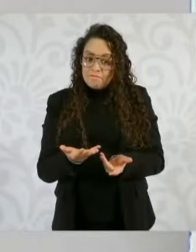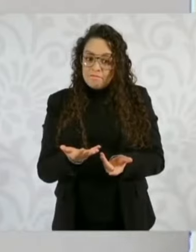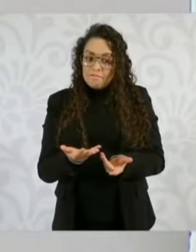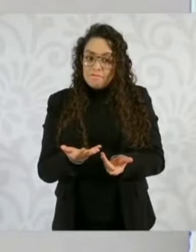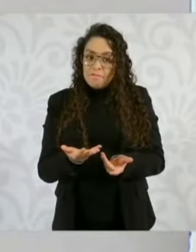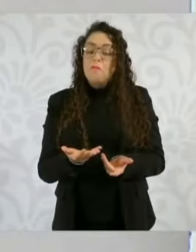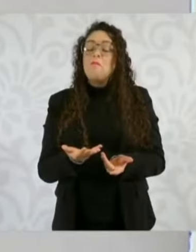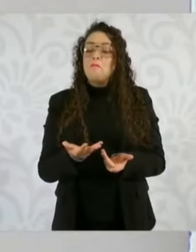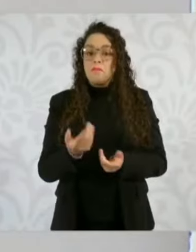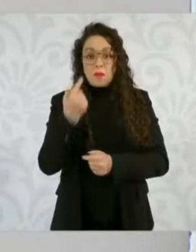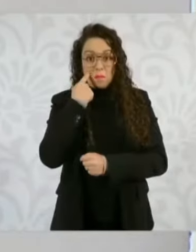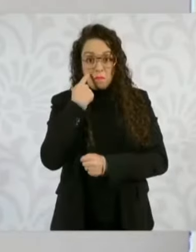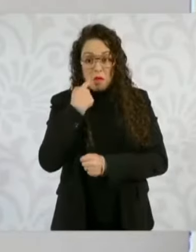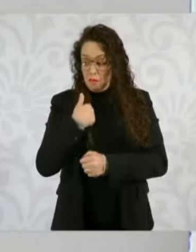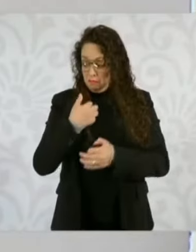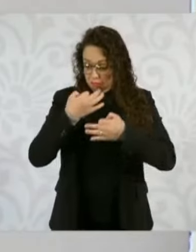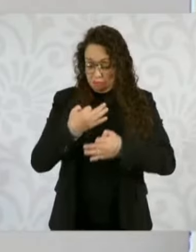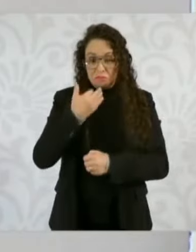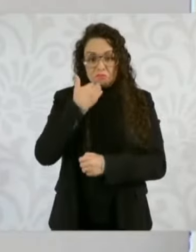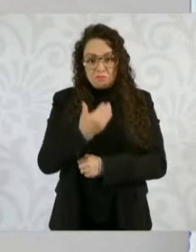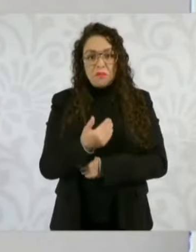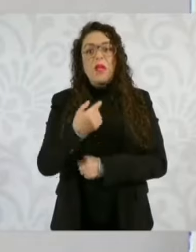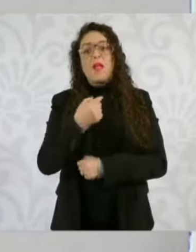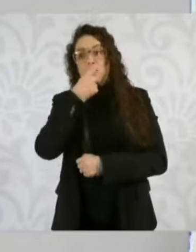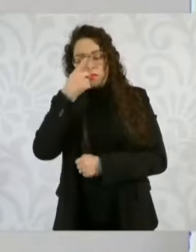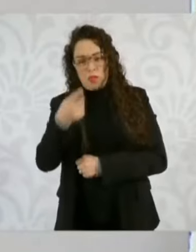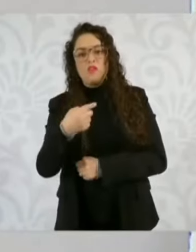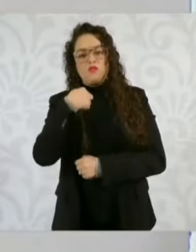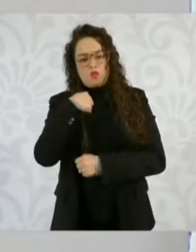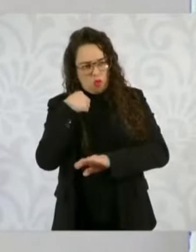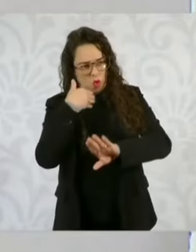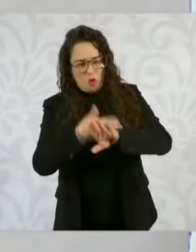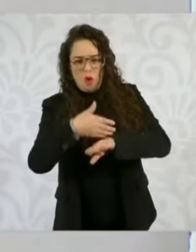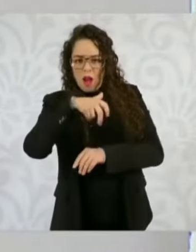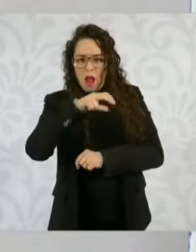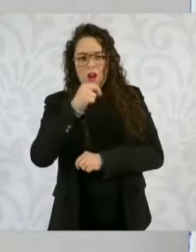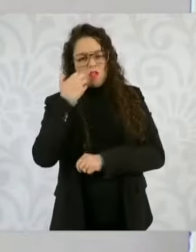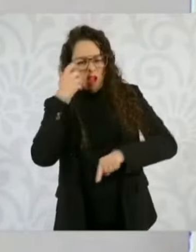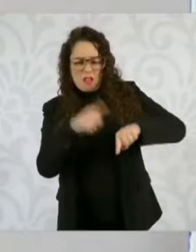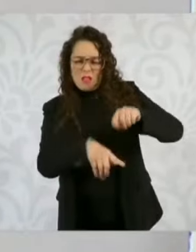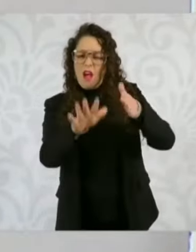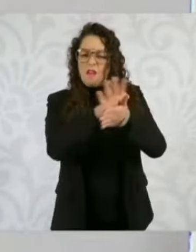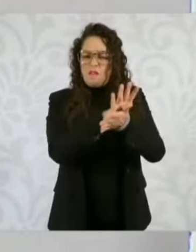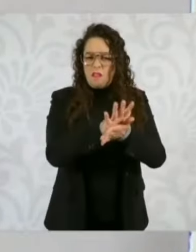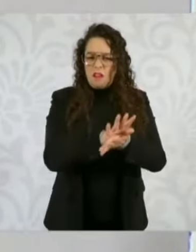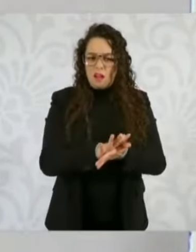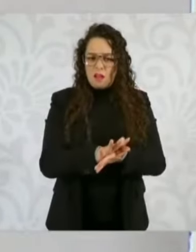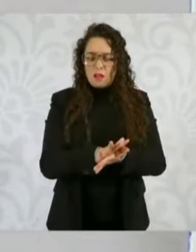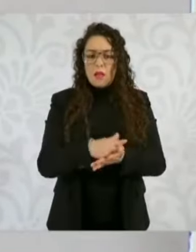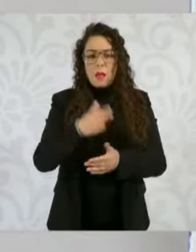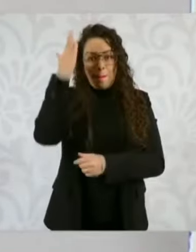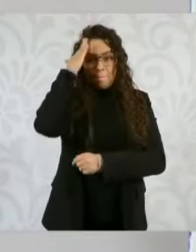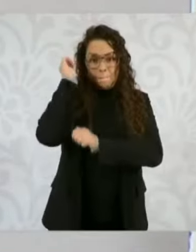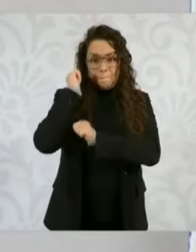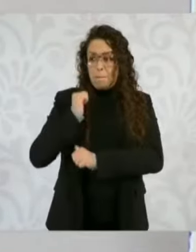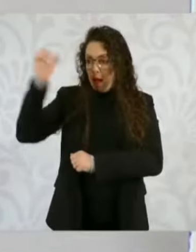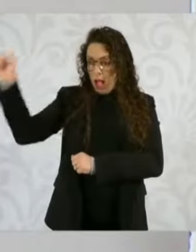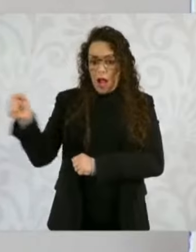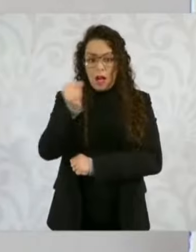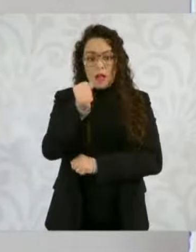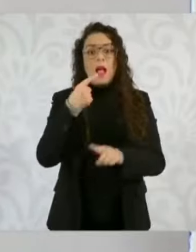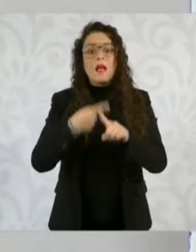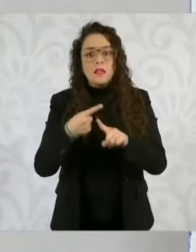declaró la guerra contra el narco y que puso al frente de esta guerra a un narcotraficante, así